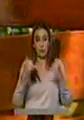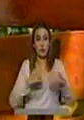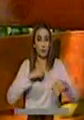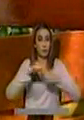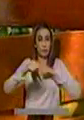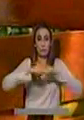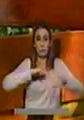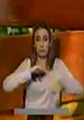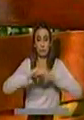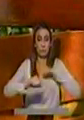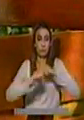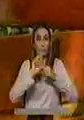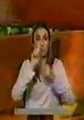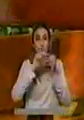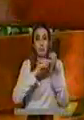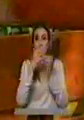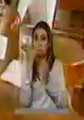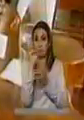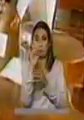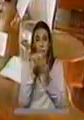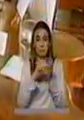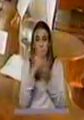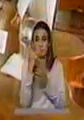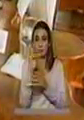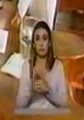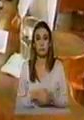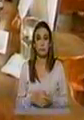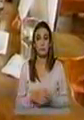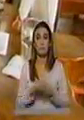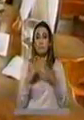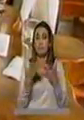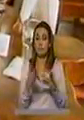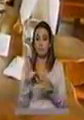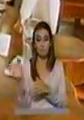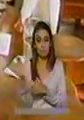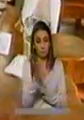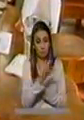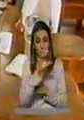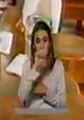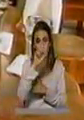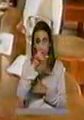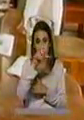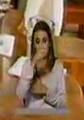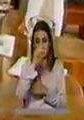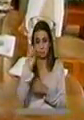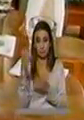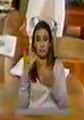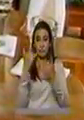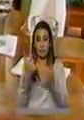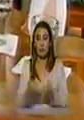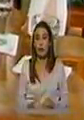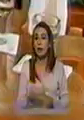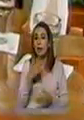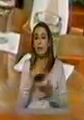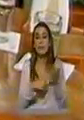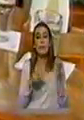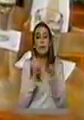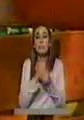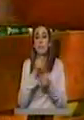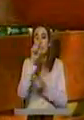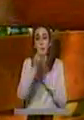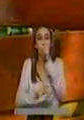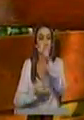del 16 de abril de 2016. Carlos Zambrano, bueno, ¿qué es lo que se debe hacer desde el común de los ciudadanos para poder